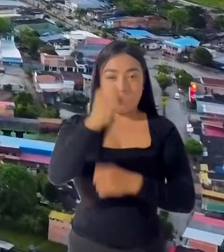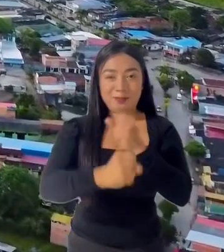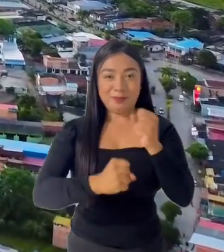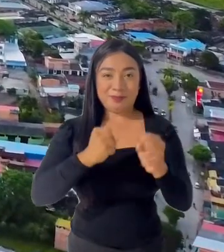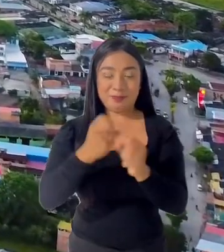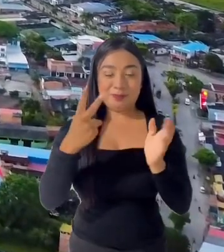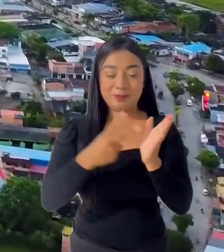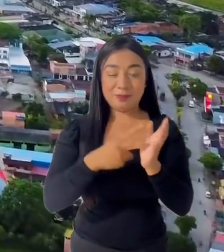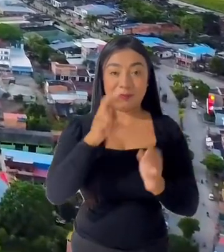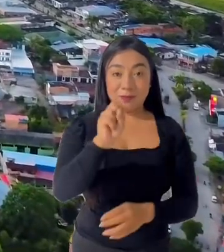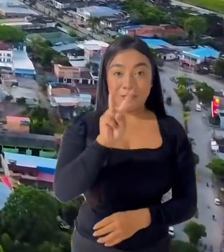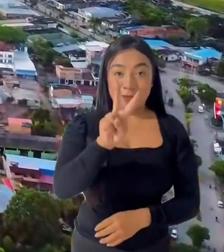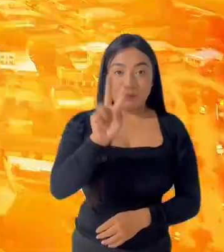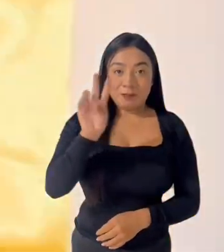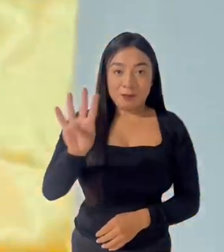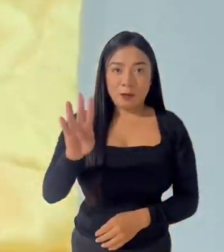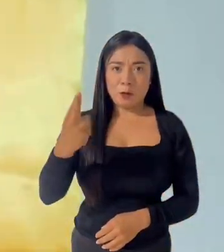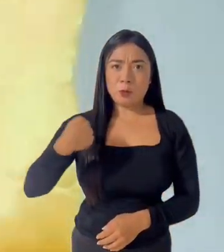1 de julio de 2024,